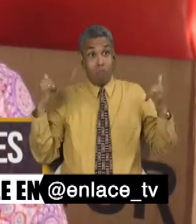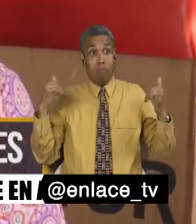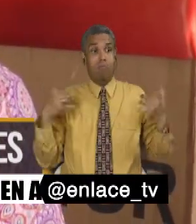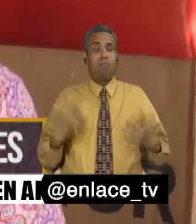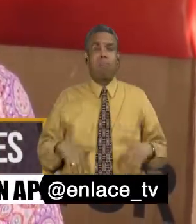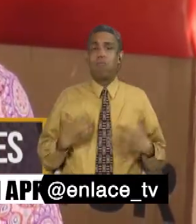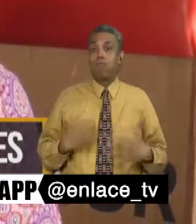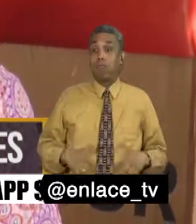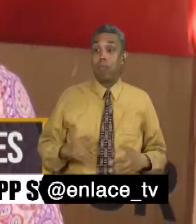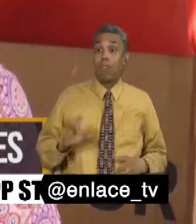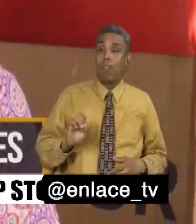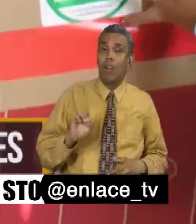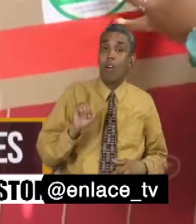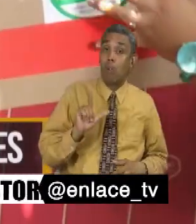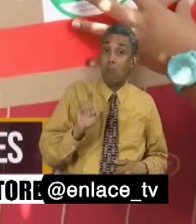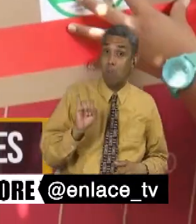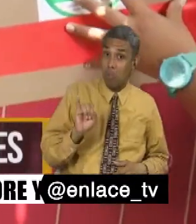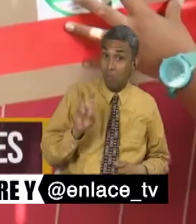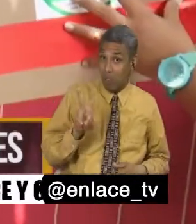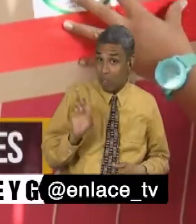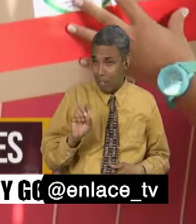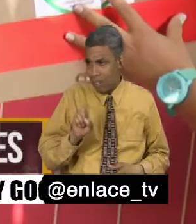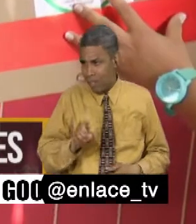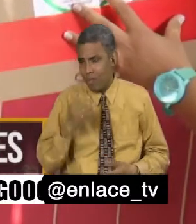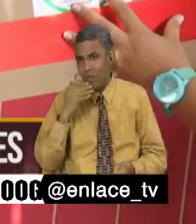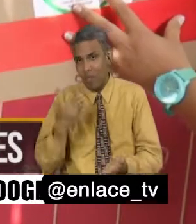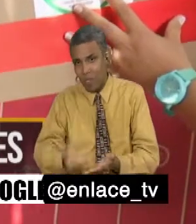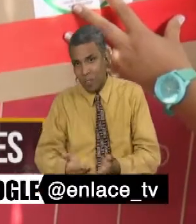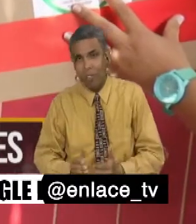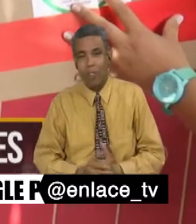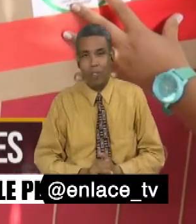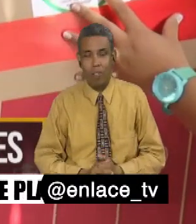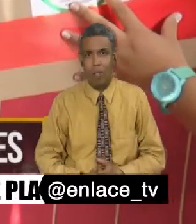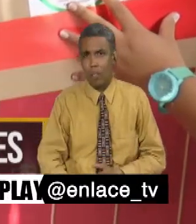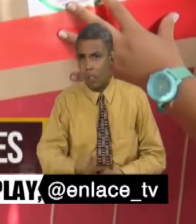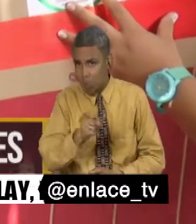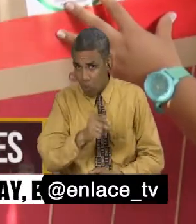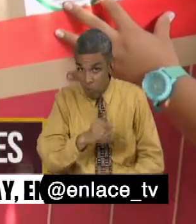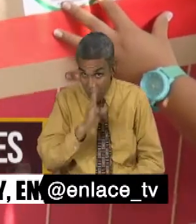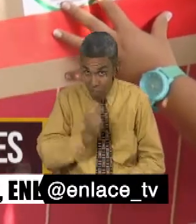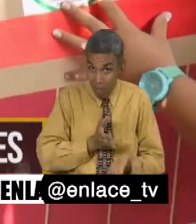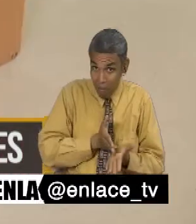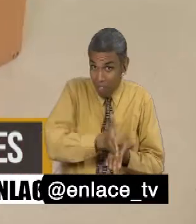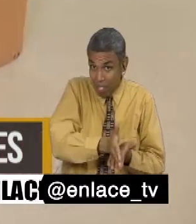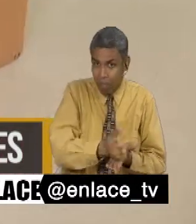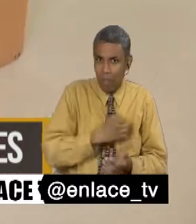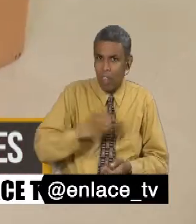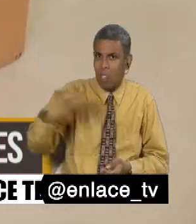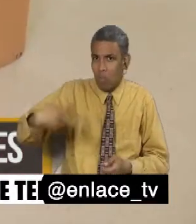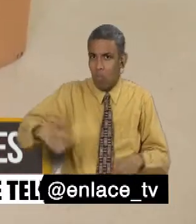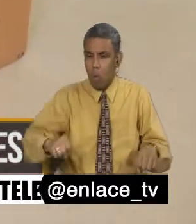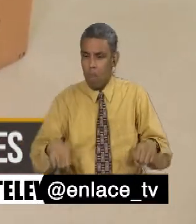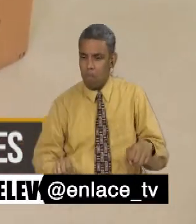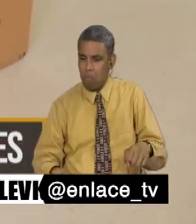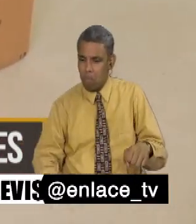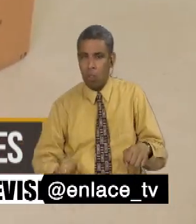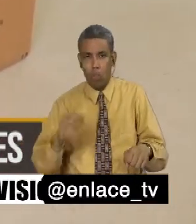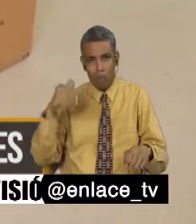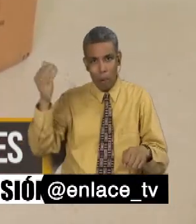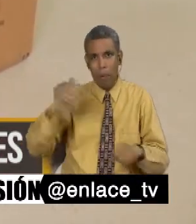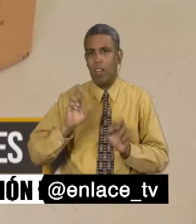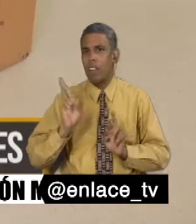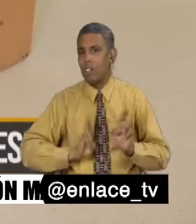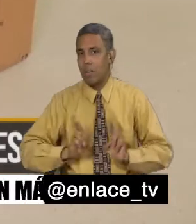también a Los Olivos y a todos. El objetivo es premiar la fidelidad de sus clientes. El segundo premio es una motocicleta y el último un